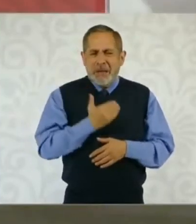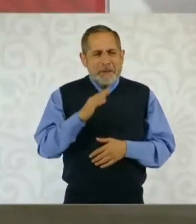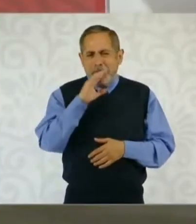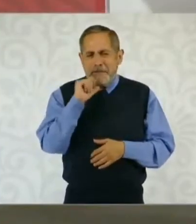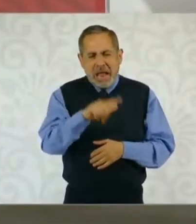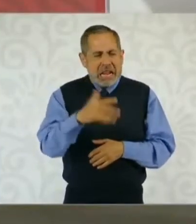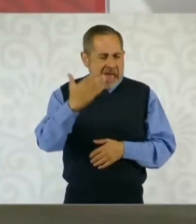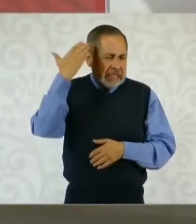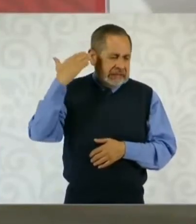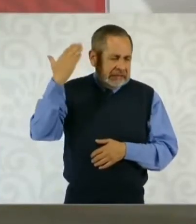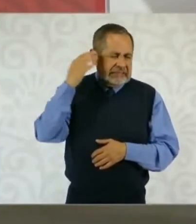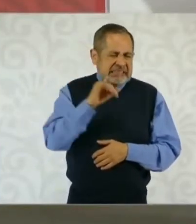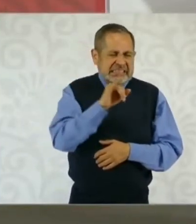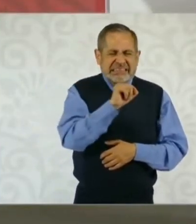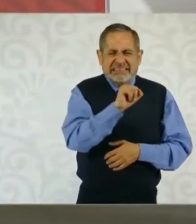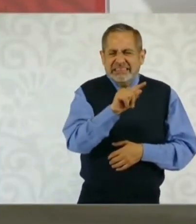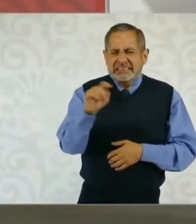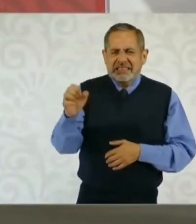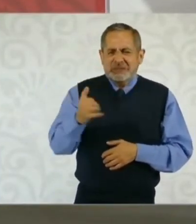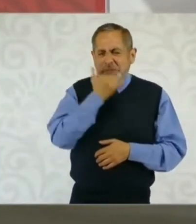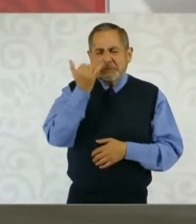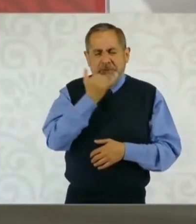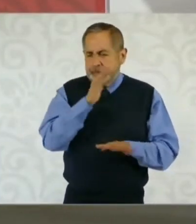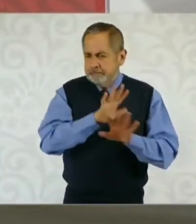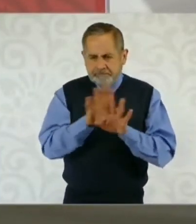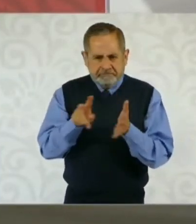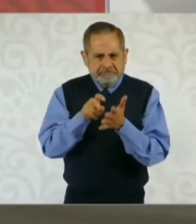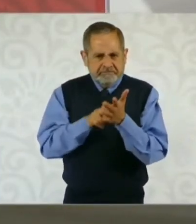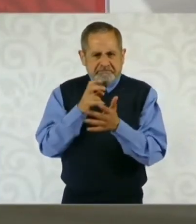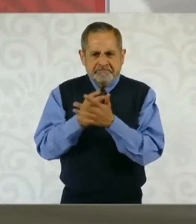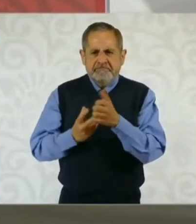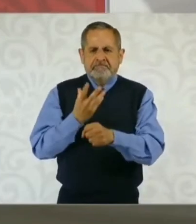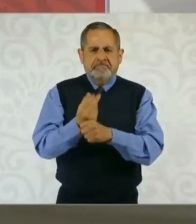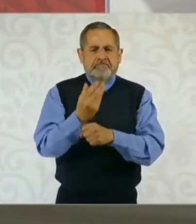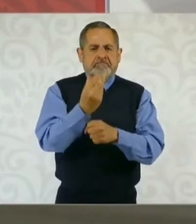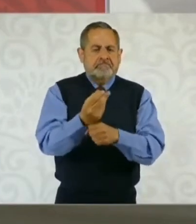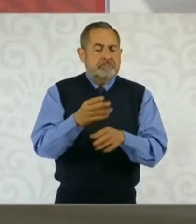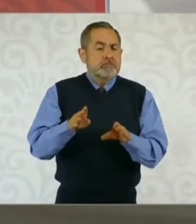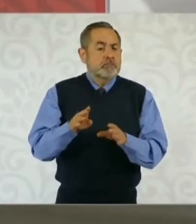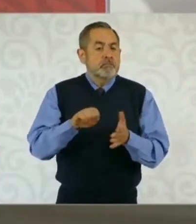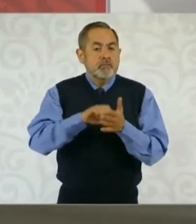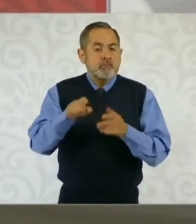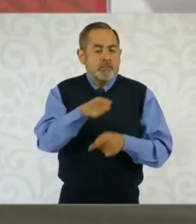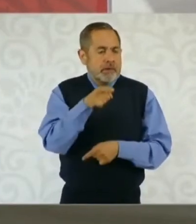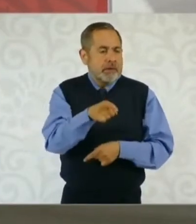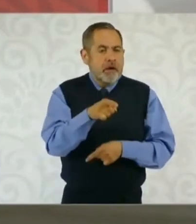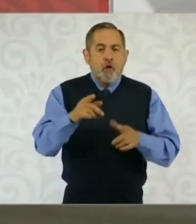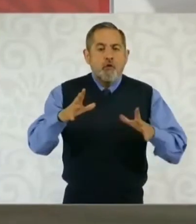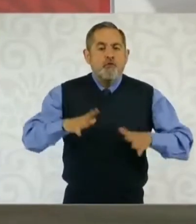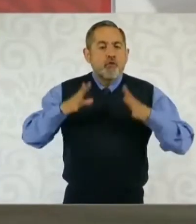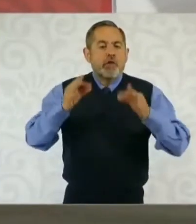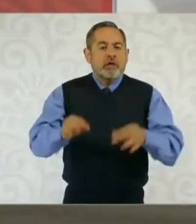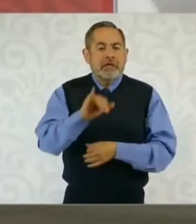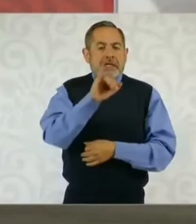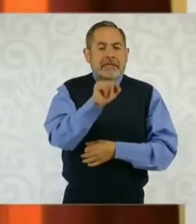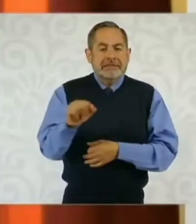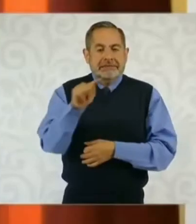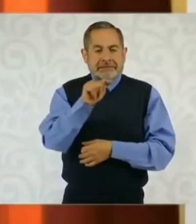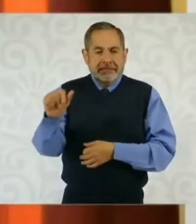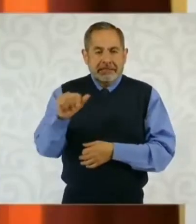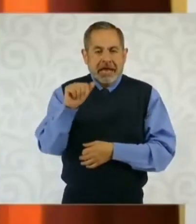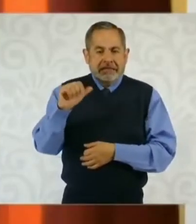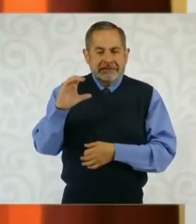la actividad de la institución y que estamos corrigiendo. Es el caso de la Fundación ISSSTE,